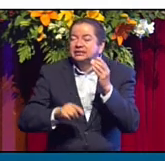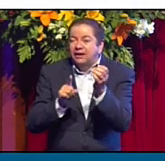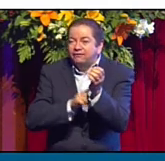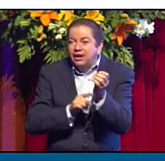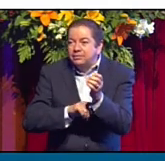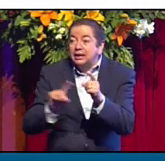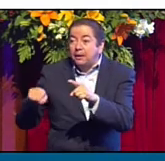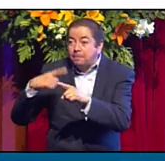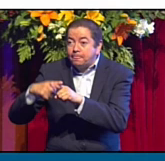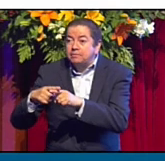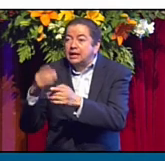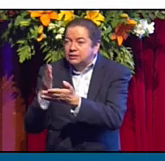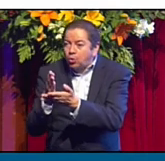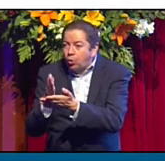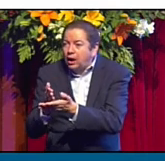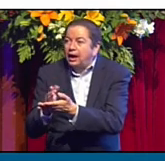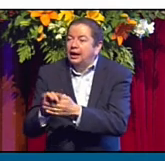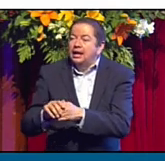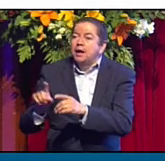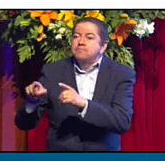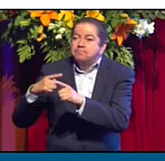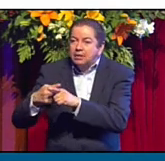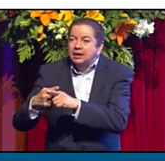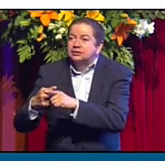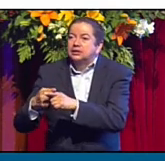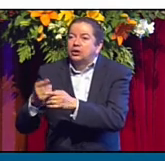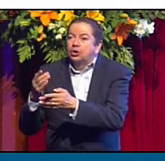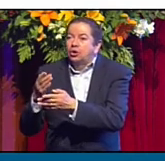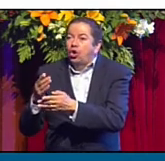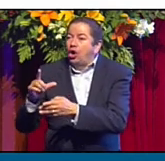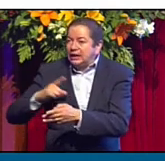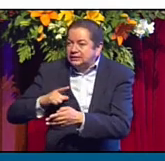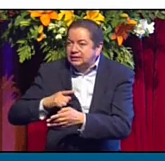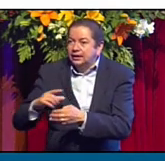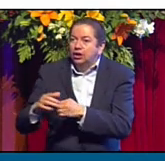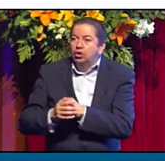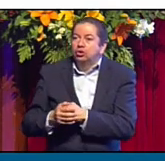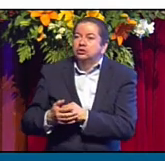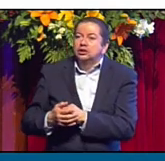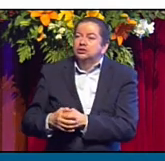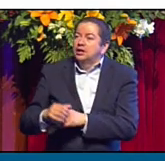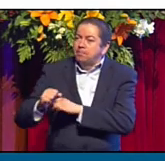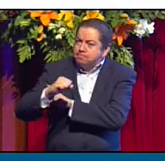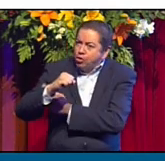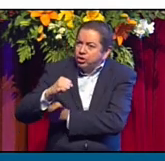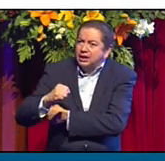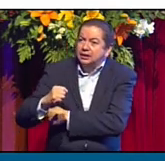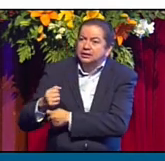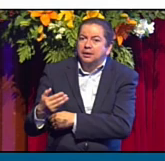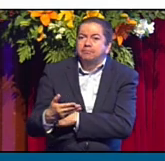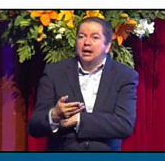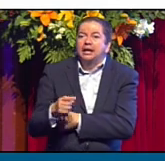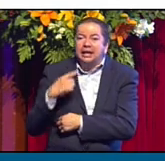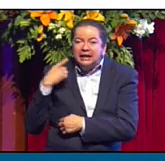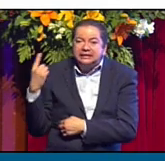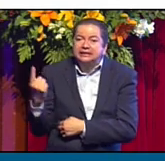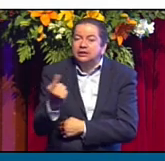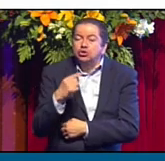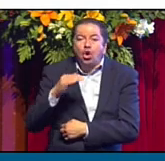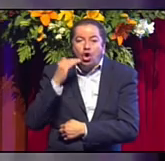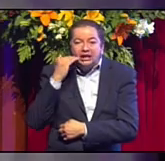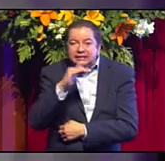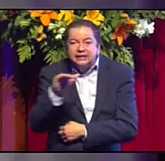que hace efectivamente la escuela y el día de mañana en el colegio o el liceo sean lo suficientemente potente para que nuestros niños